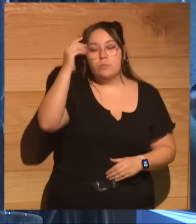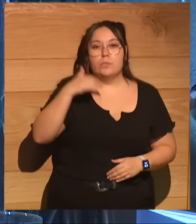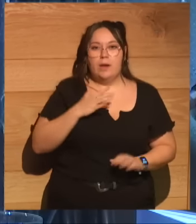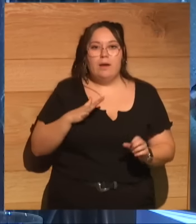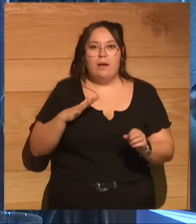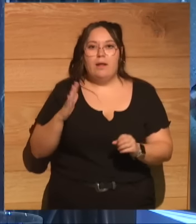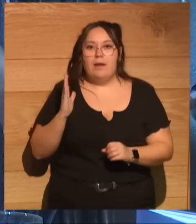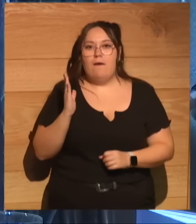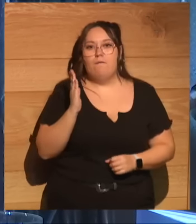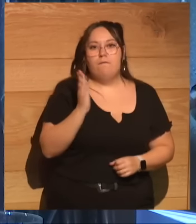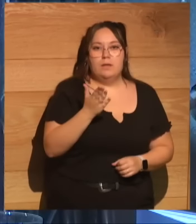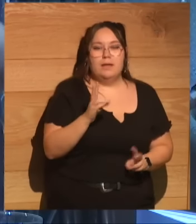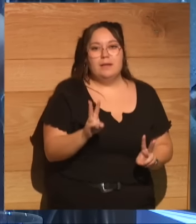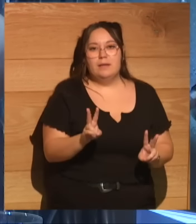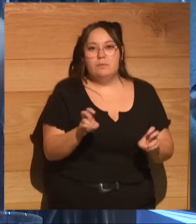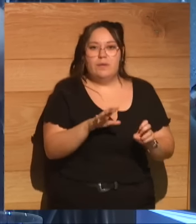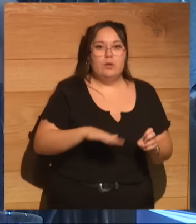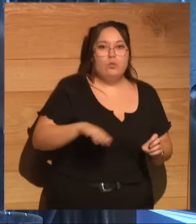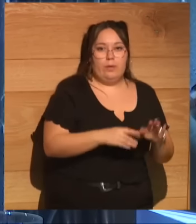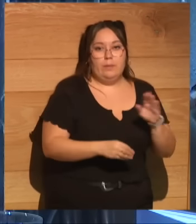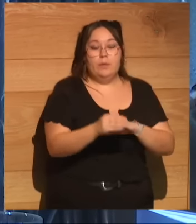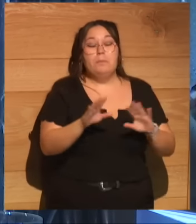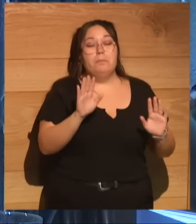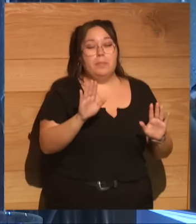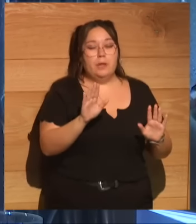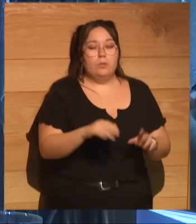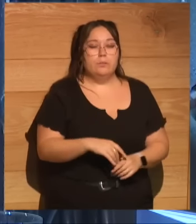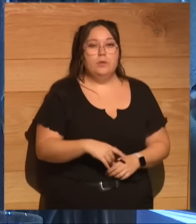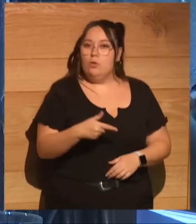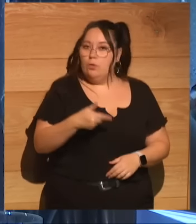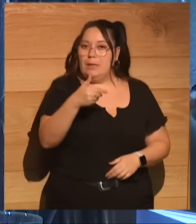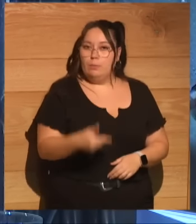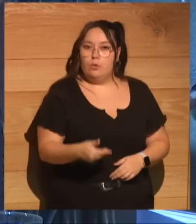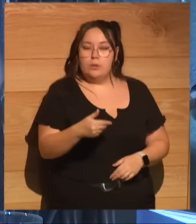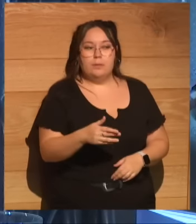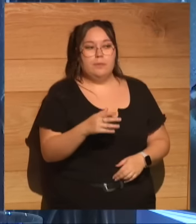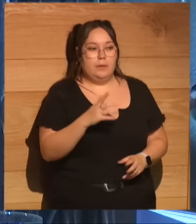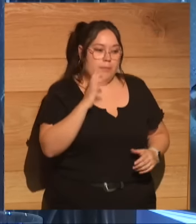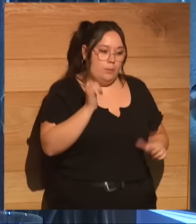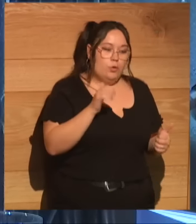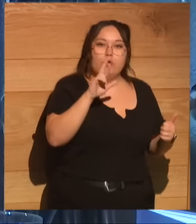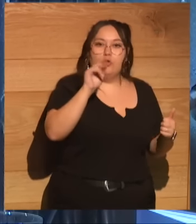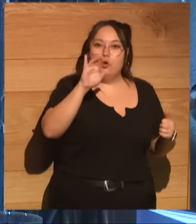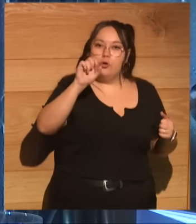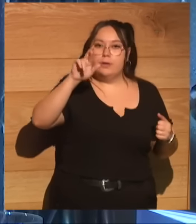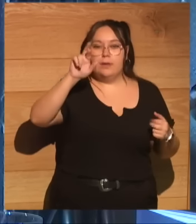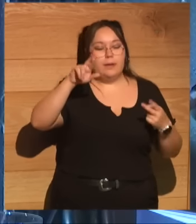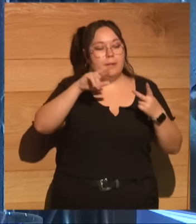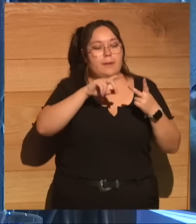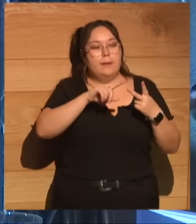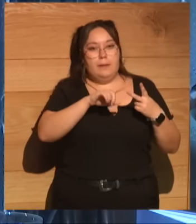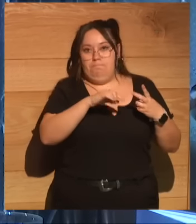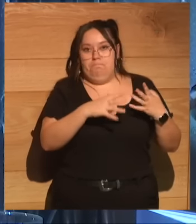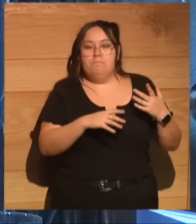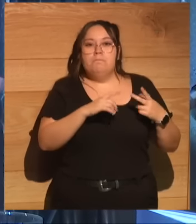afecta más el lugar del nacimiento. Pero lo que sí que le pesa mucho, o sea, empezamos obviamente por Roger Corman y Vincent Price, pues mira la